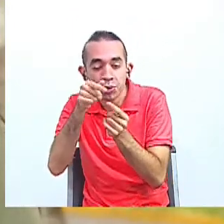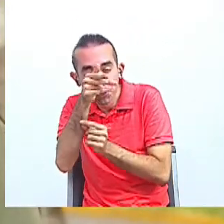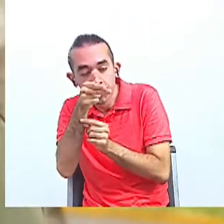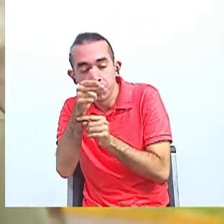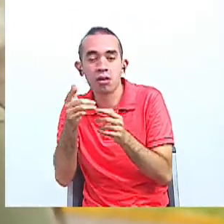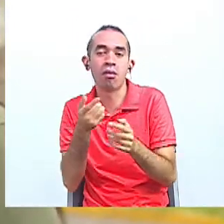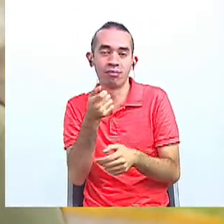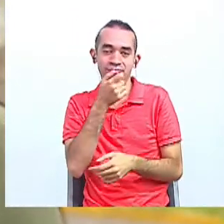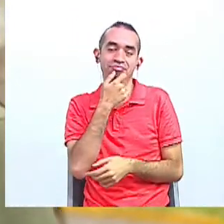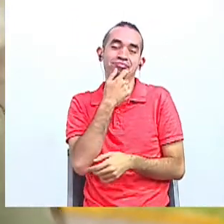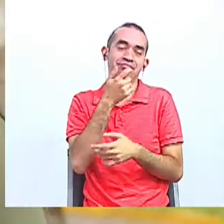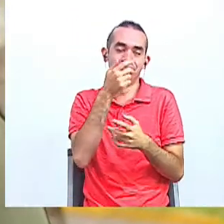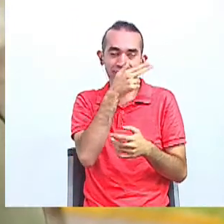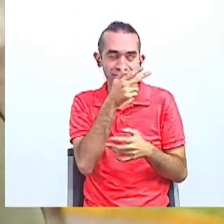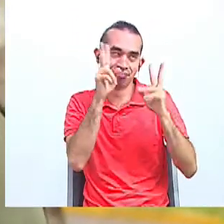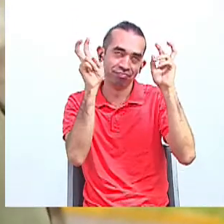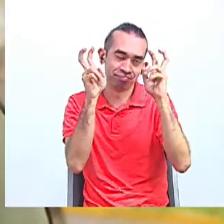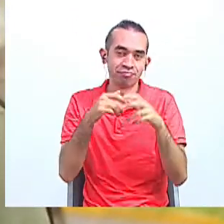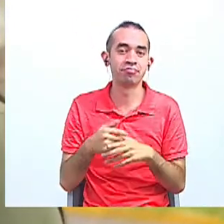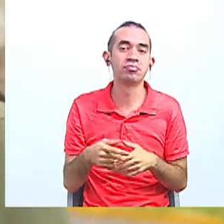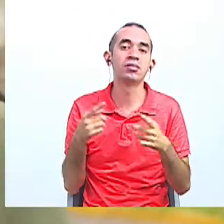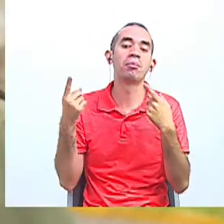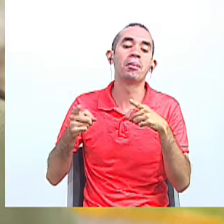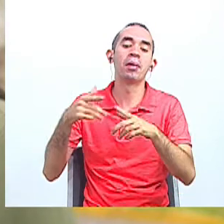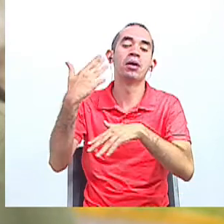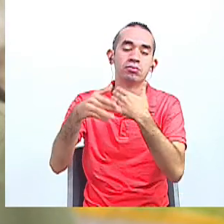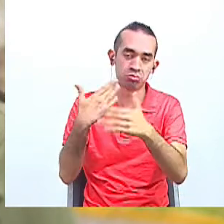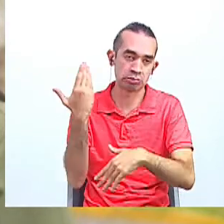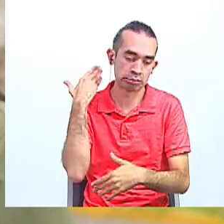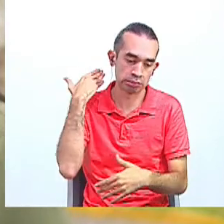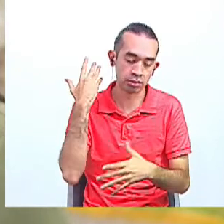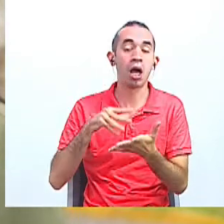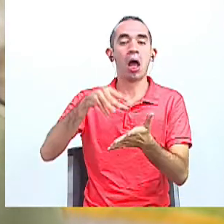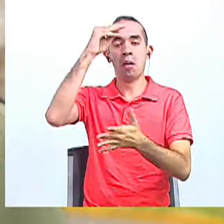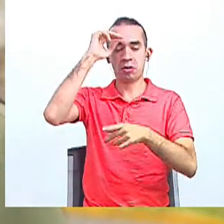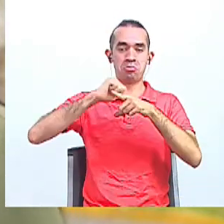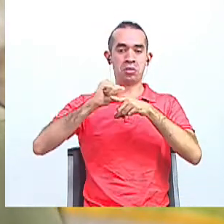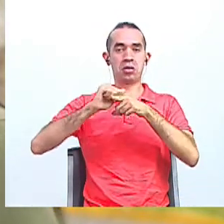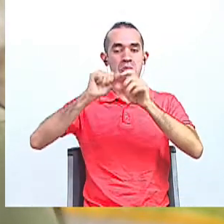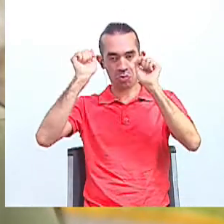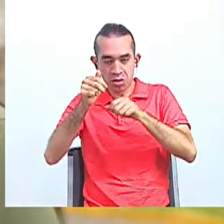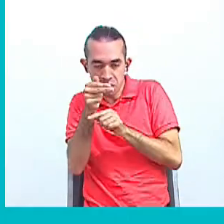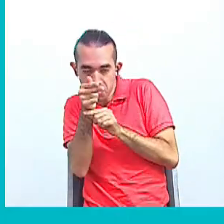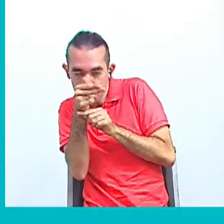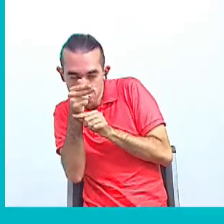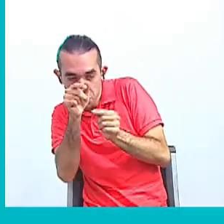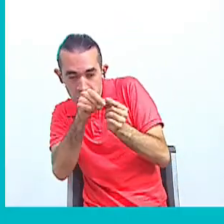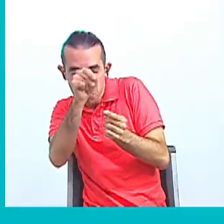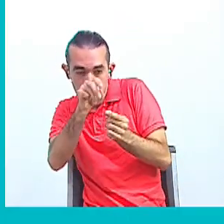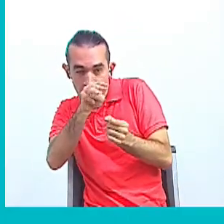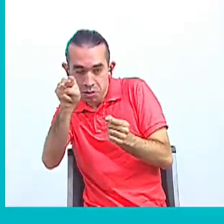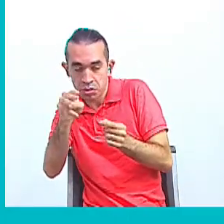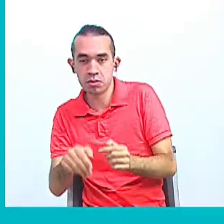pasa, pero es muy común. Ya después con la práctica y todo ya se llega a tener precisión milimétrica.